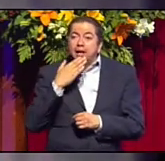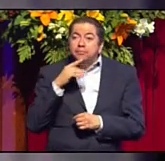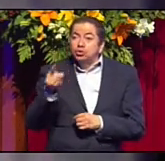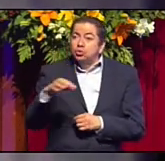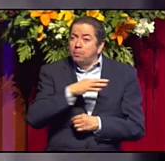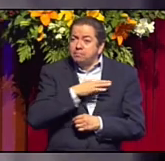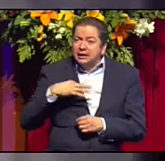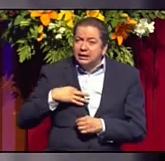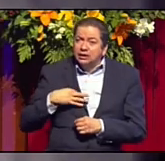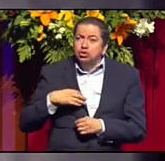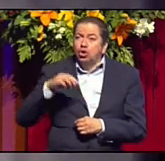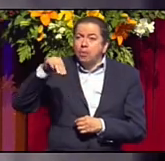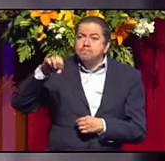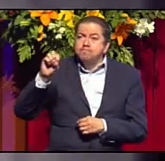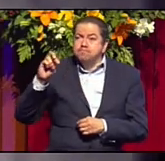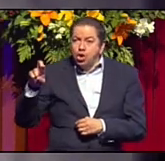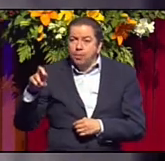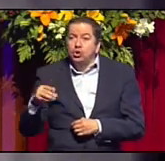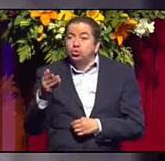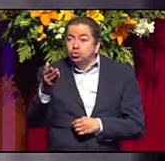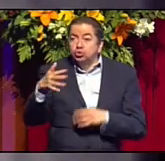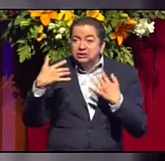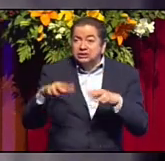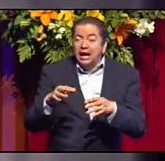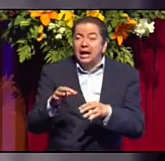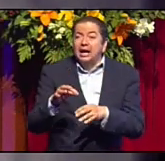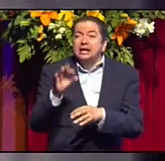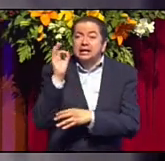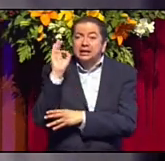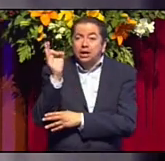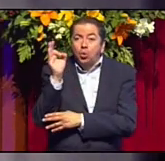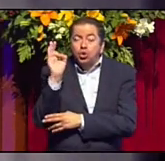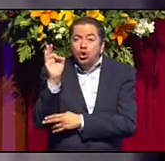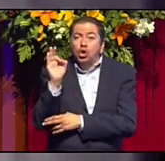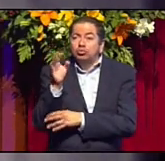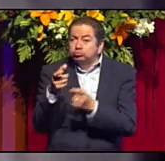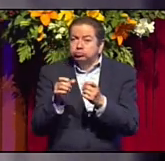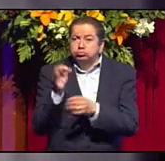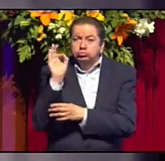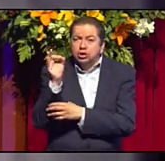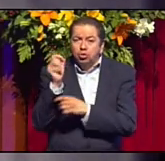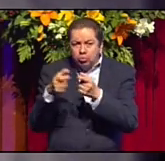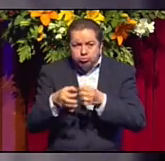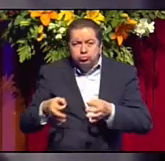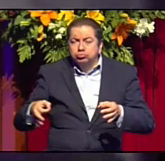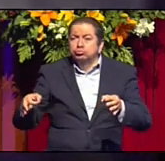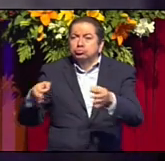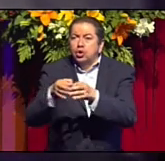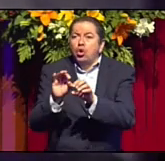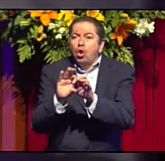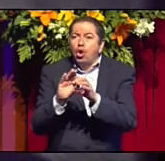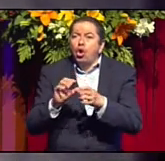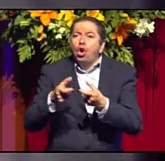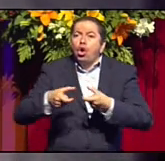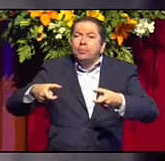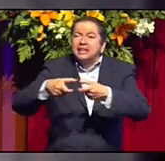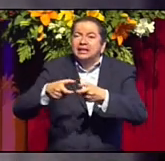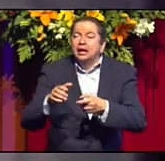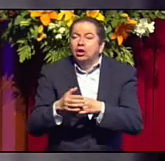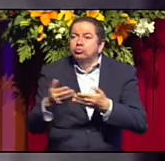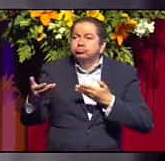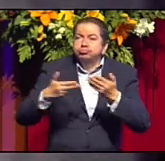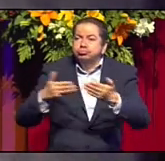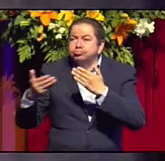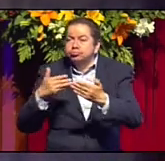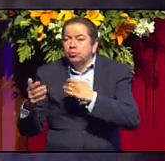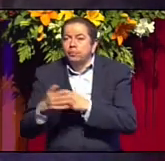tú estuviste, Cristian, estuviste en la reunión con el ministro, con el único comité que se reunió hace unos días atrás. Habló con todos en lo general, con